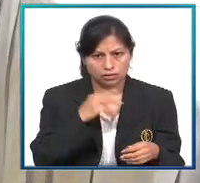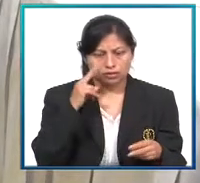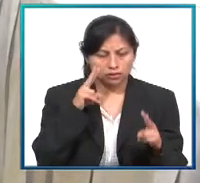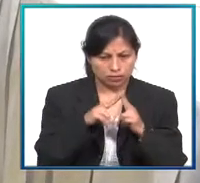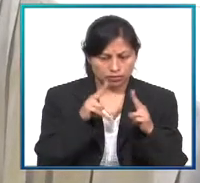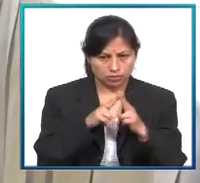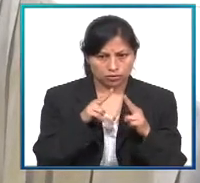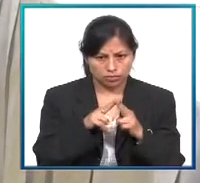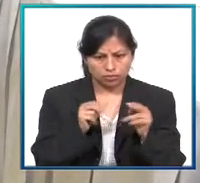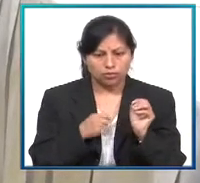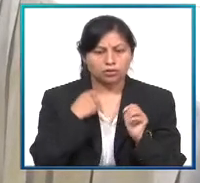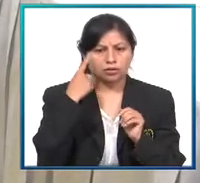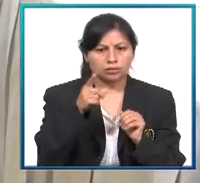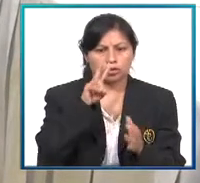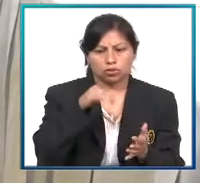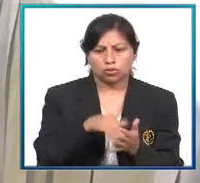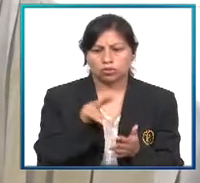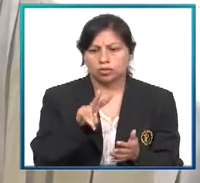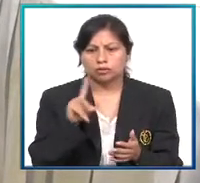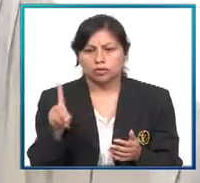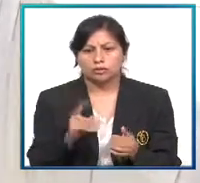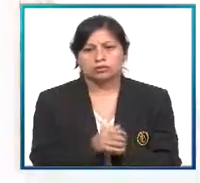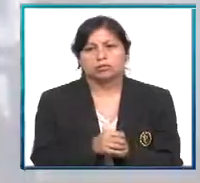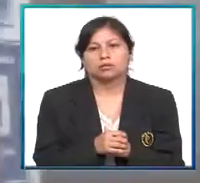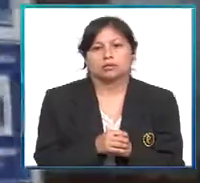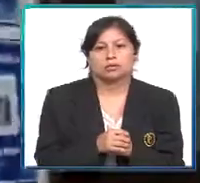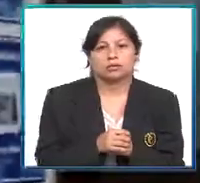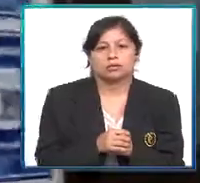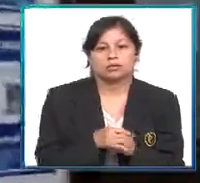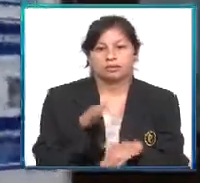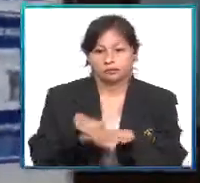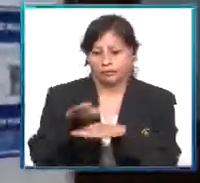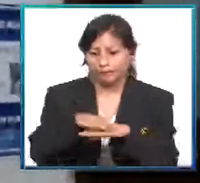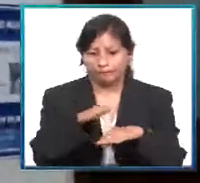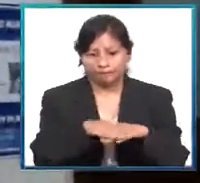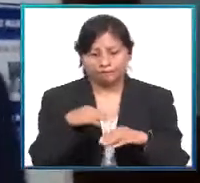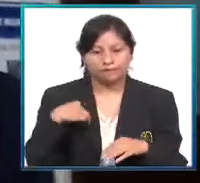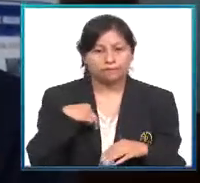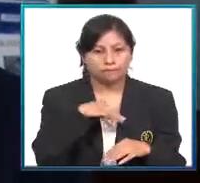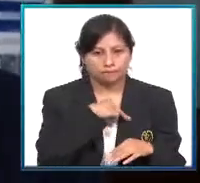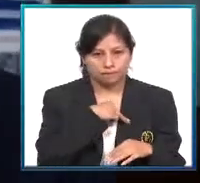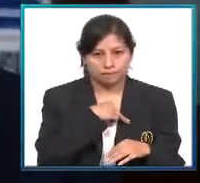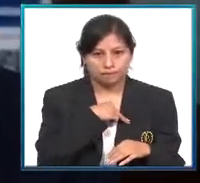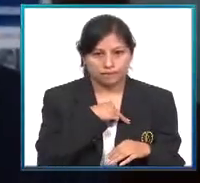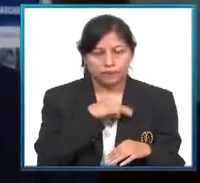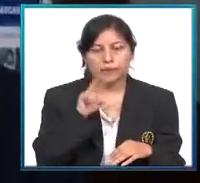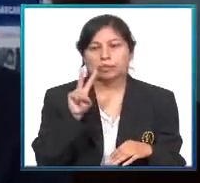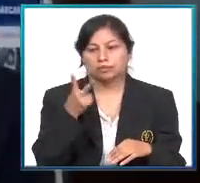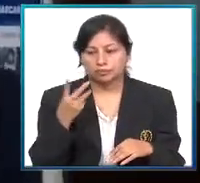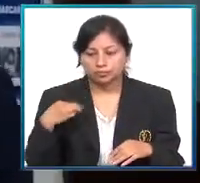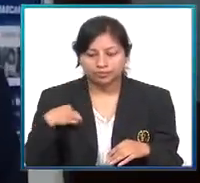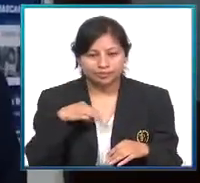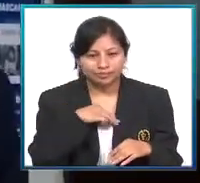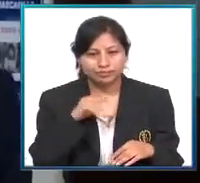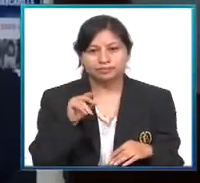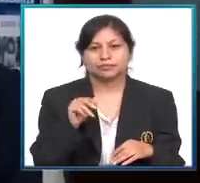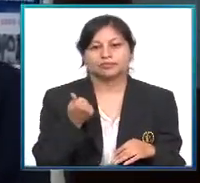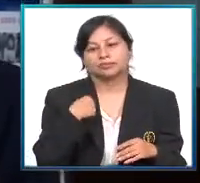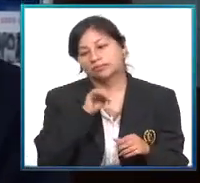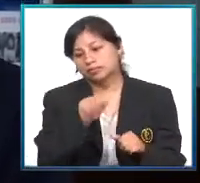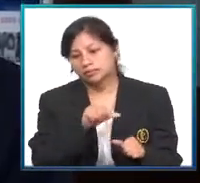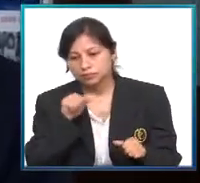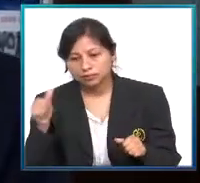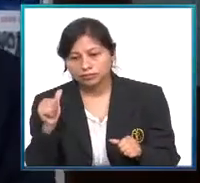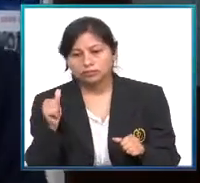y su proyección para el 2021. Hemos citado al ministro, sus viceministros y directores de